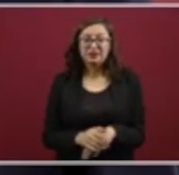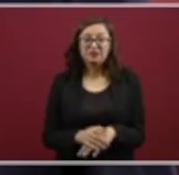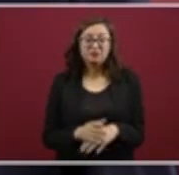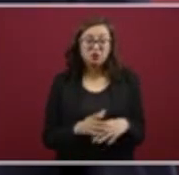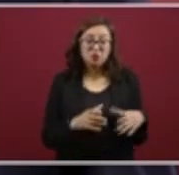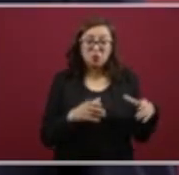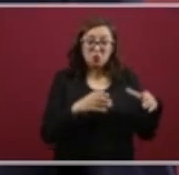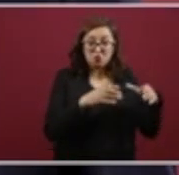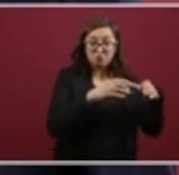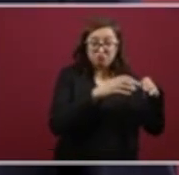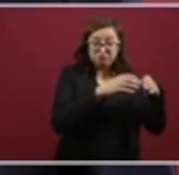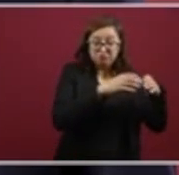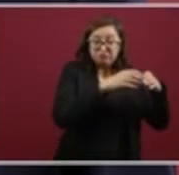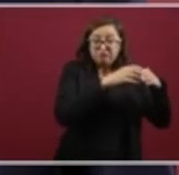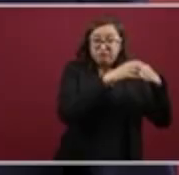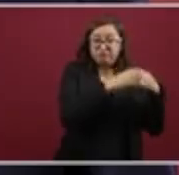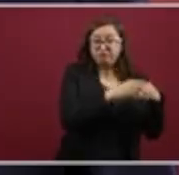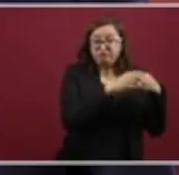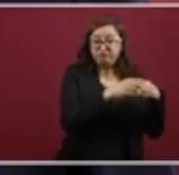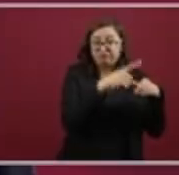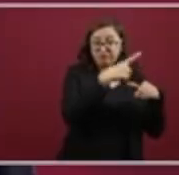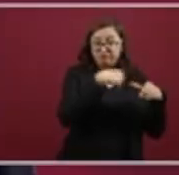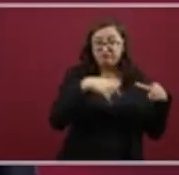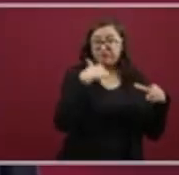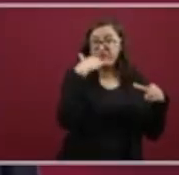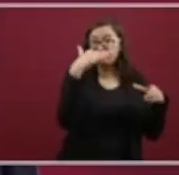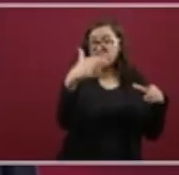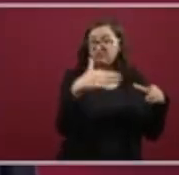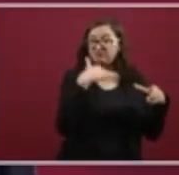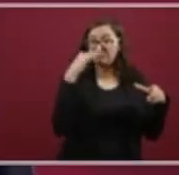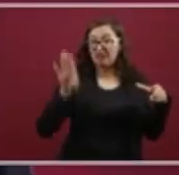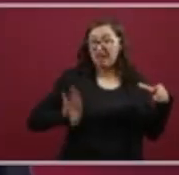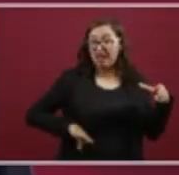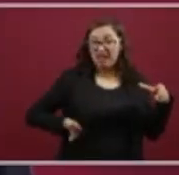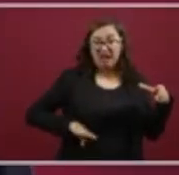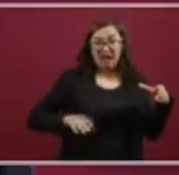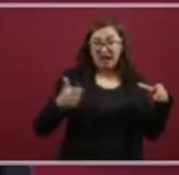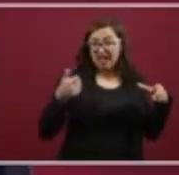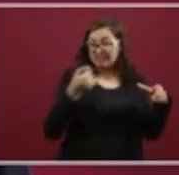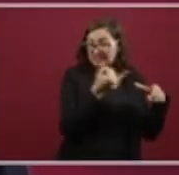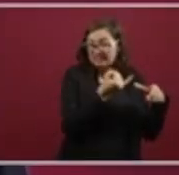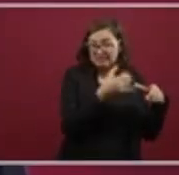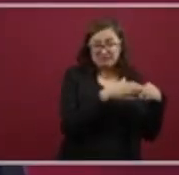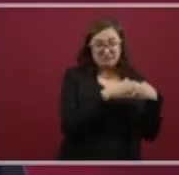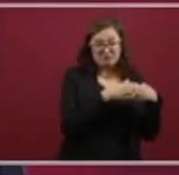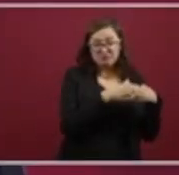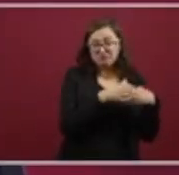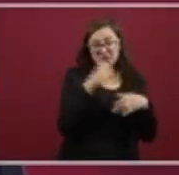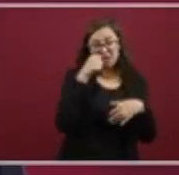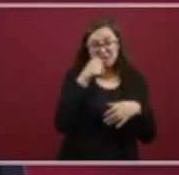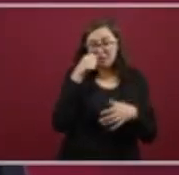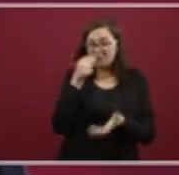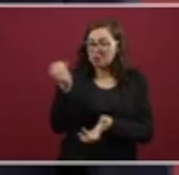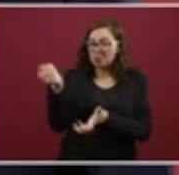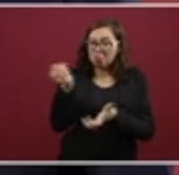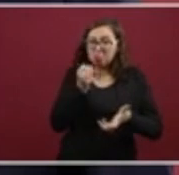conservadores, que son muy corruptos, se robaban el presupuesto.